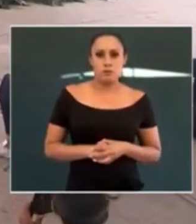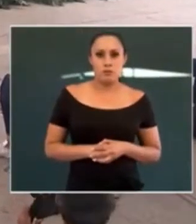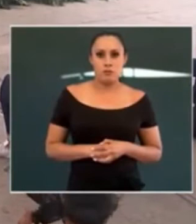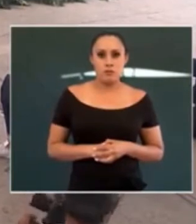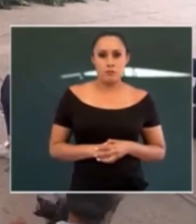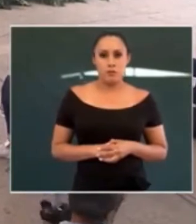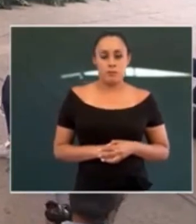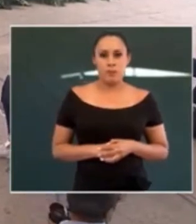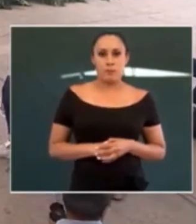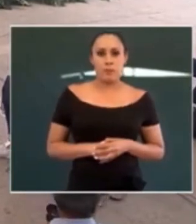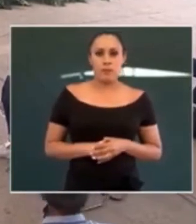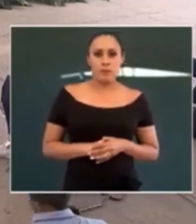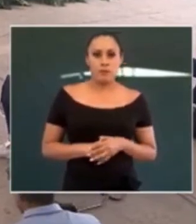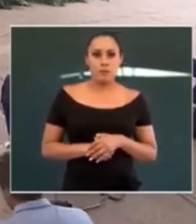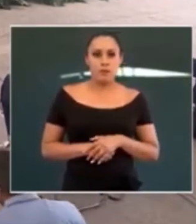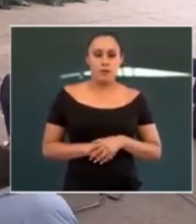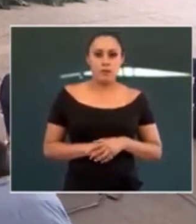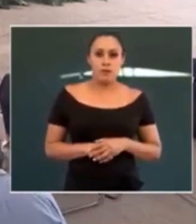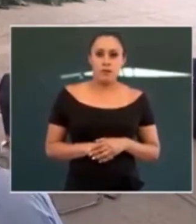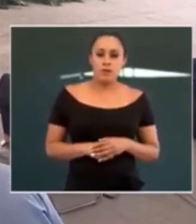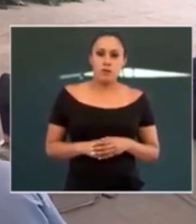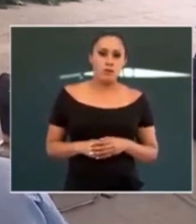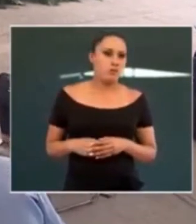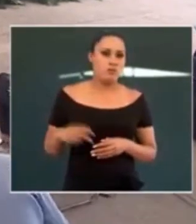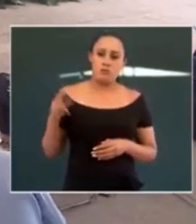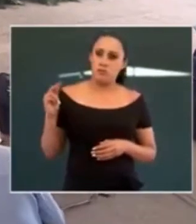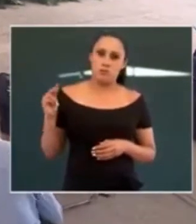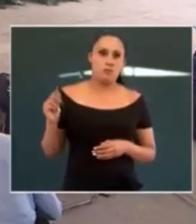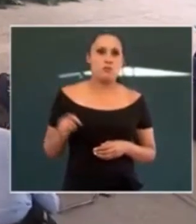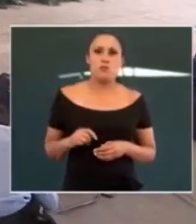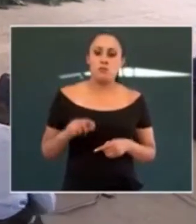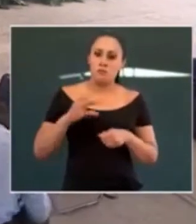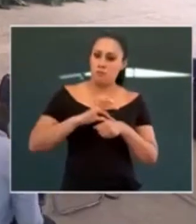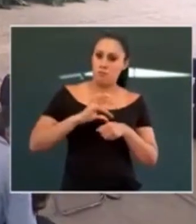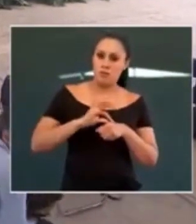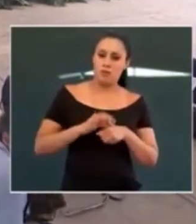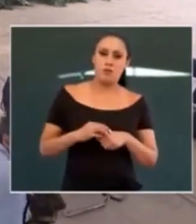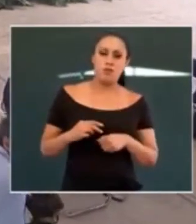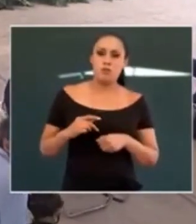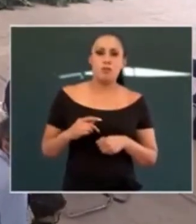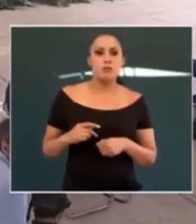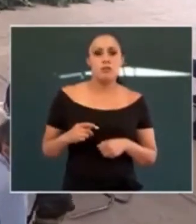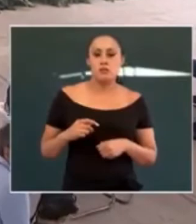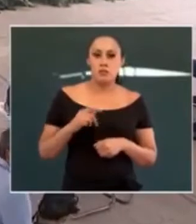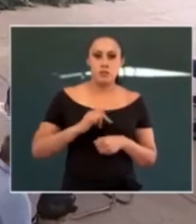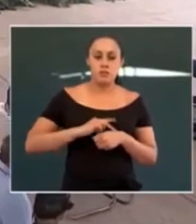Y ahora no tenemos los médicos que necesita el país.